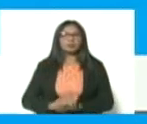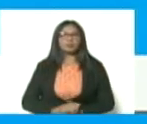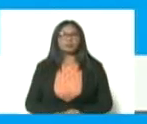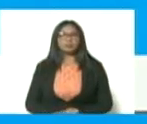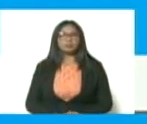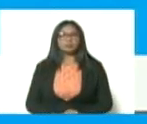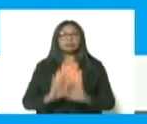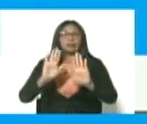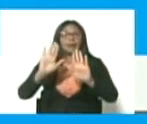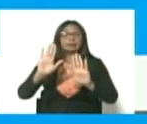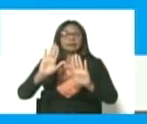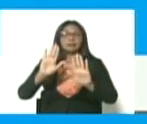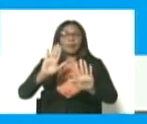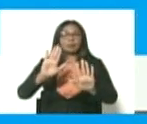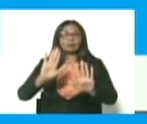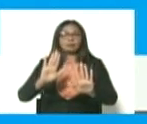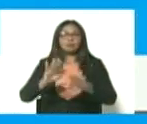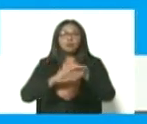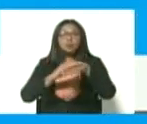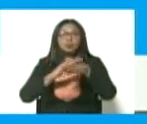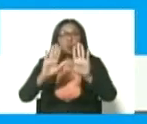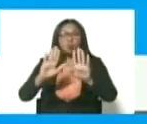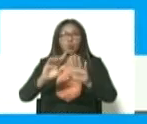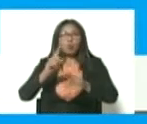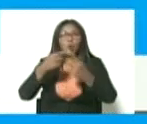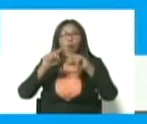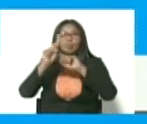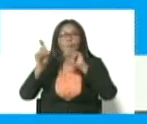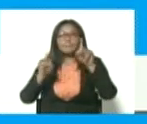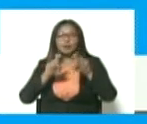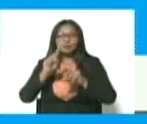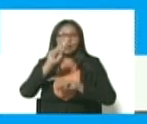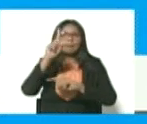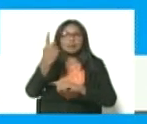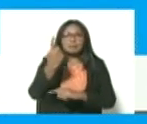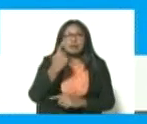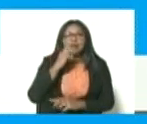Ya va, perdón. Otra pregunta, la primera.